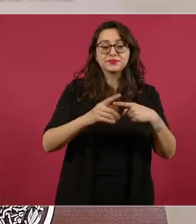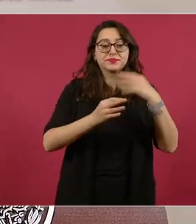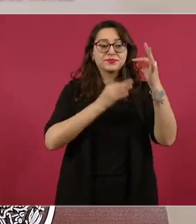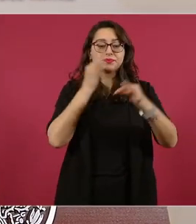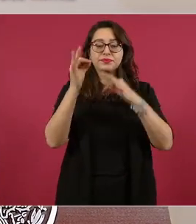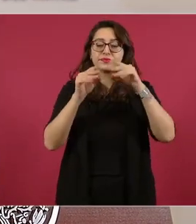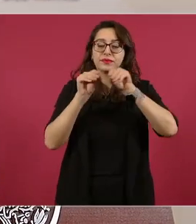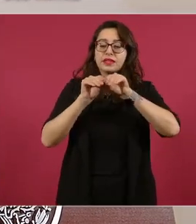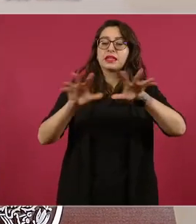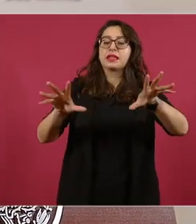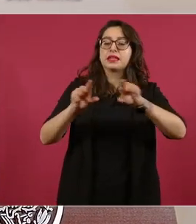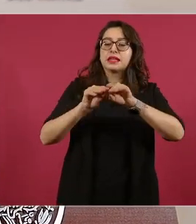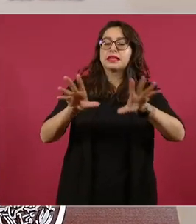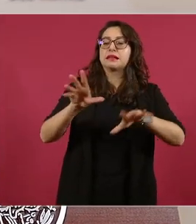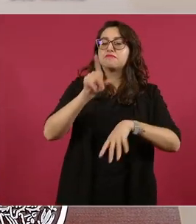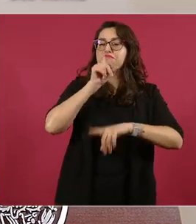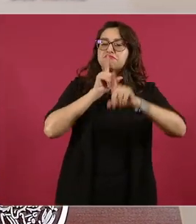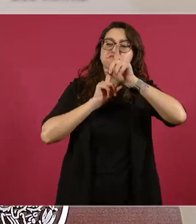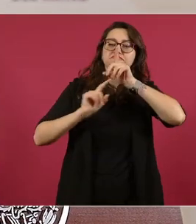seguir alertando